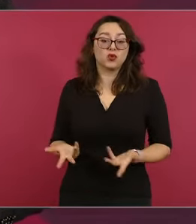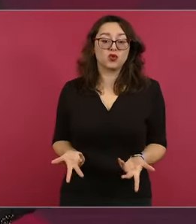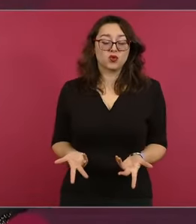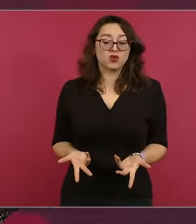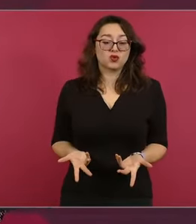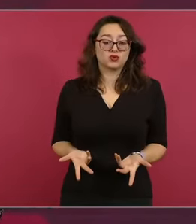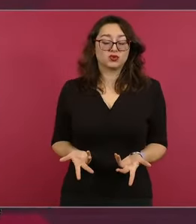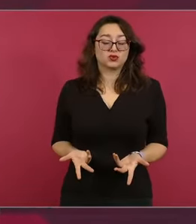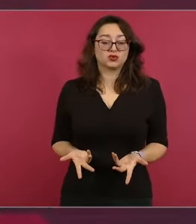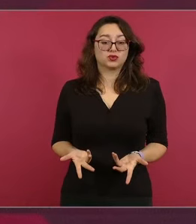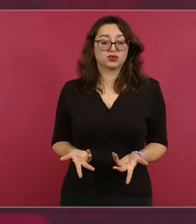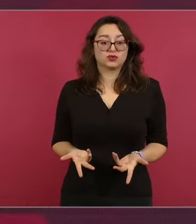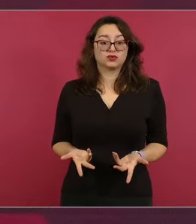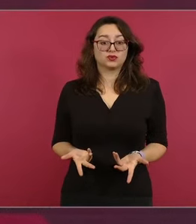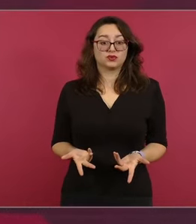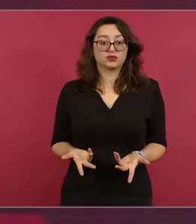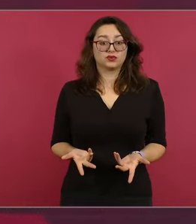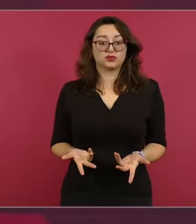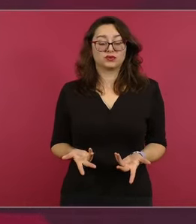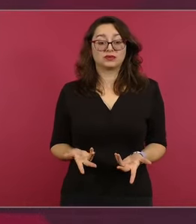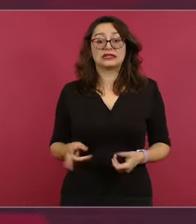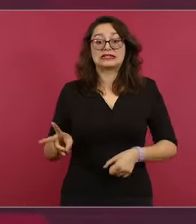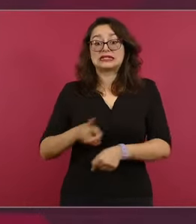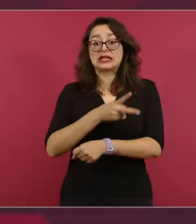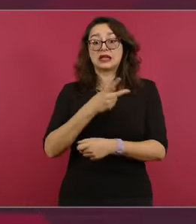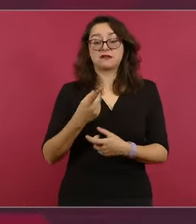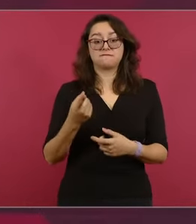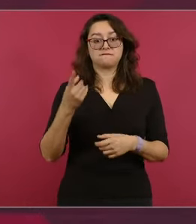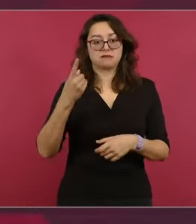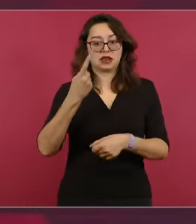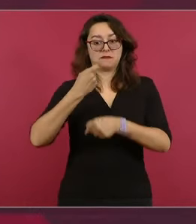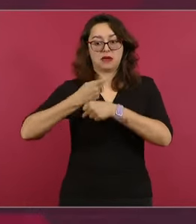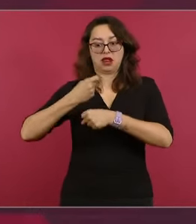de los votos en segunda vuelta,